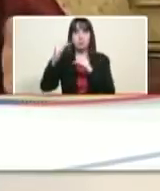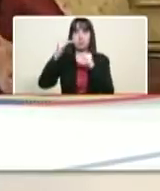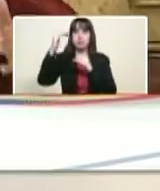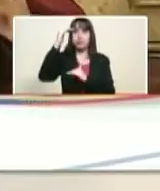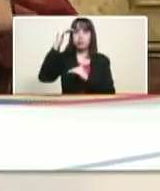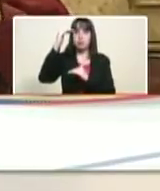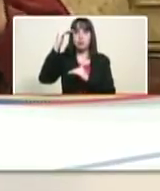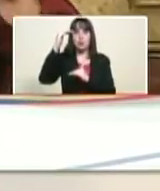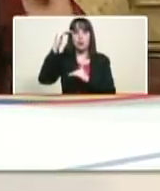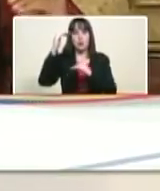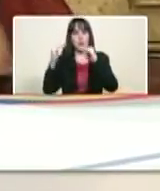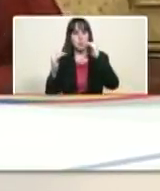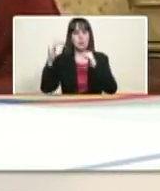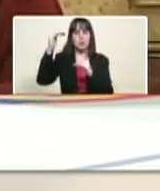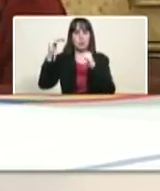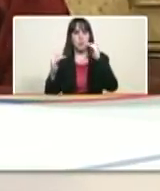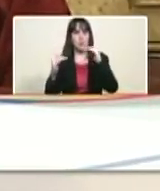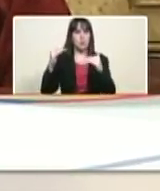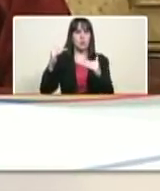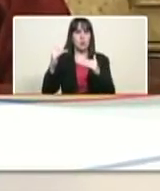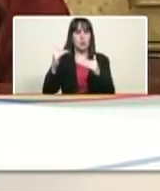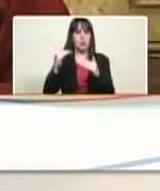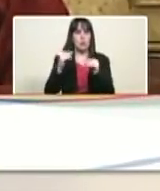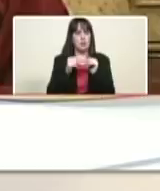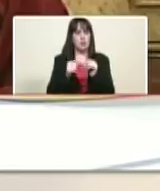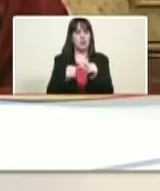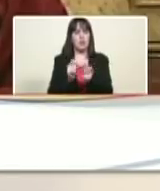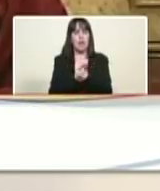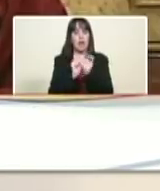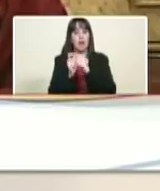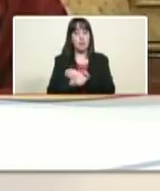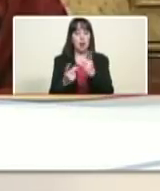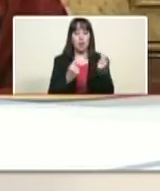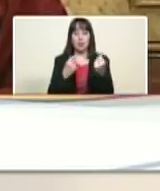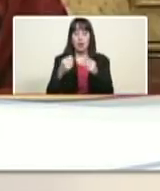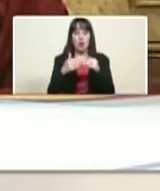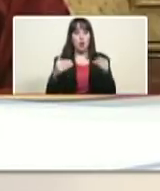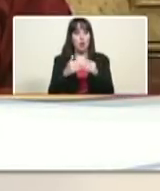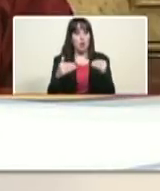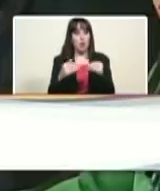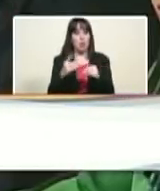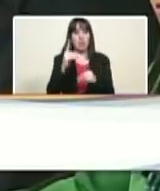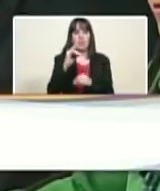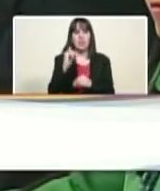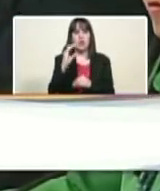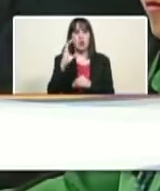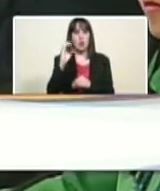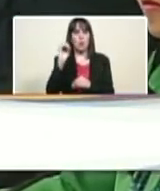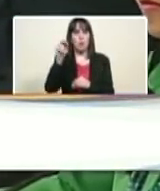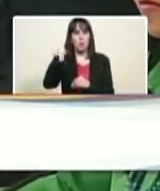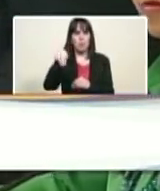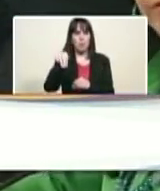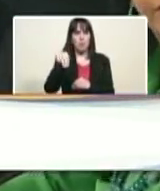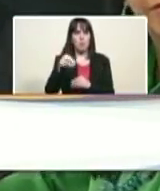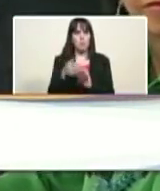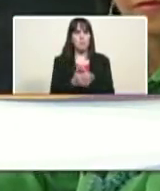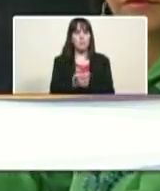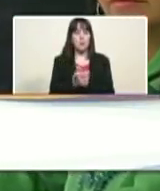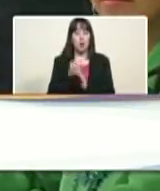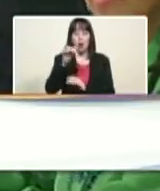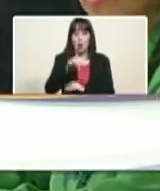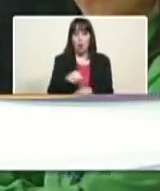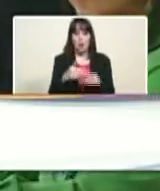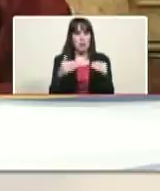abajo, espero, y la estabilidad cambiaria de Venezuela en el nuevo esquema cambiario del DICOM. Hoy el